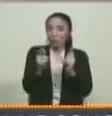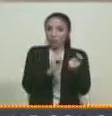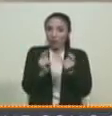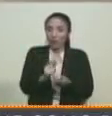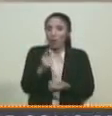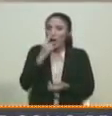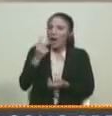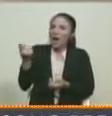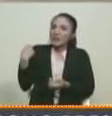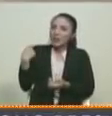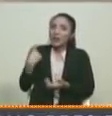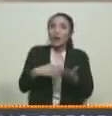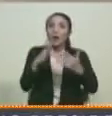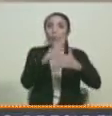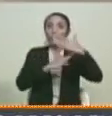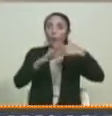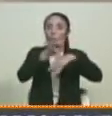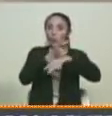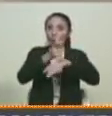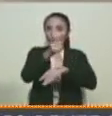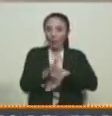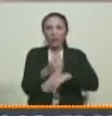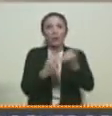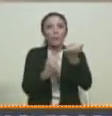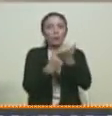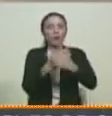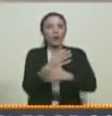de ayer recibí a los cuatro gobernadores,